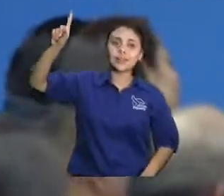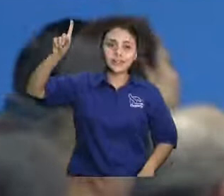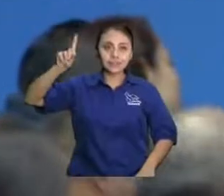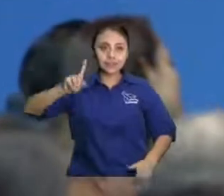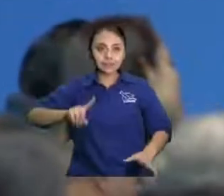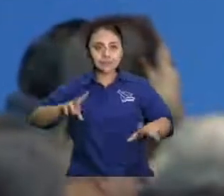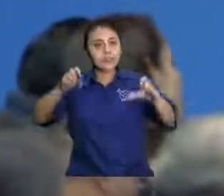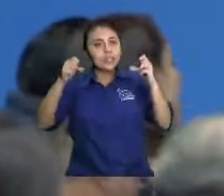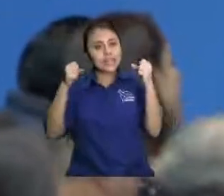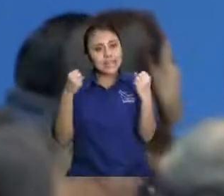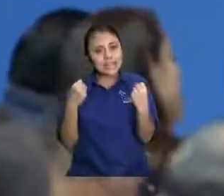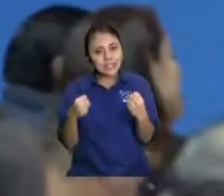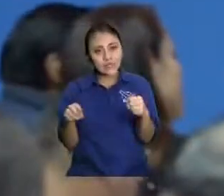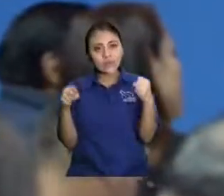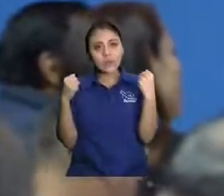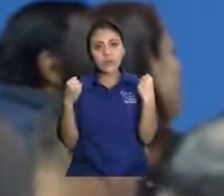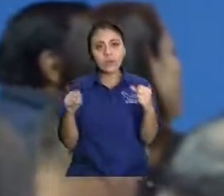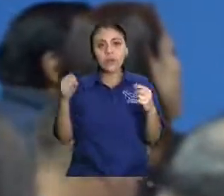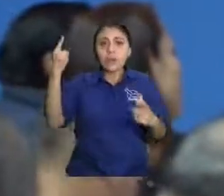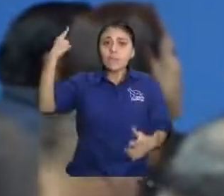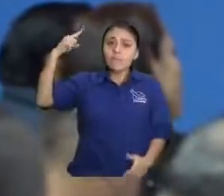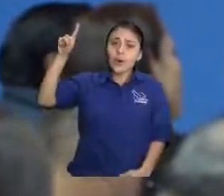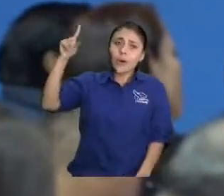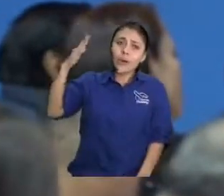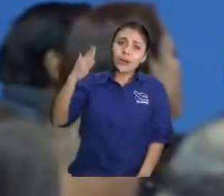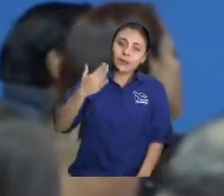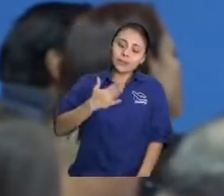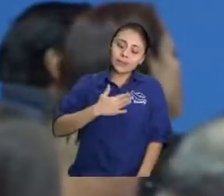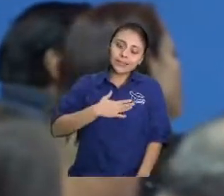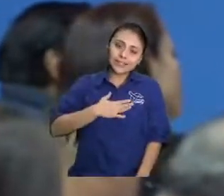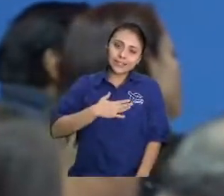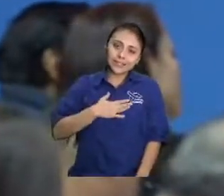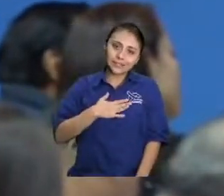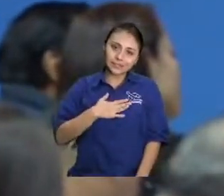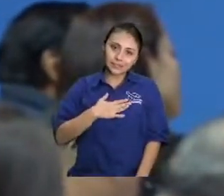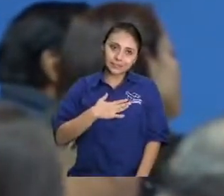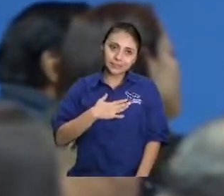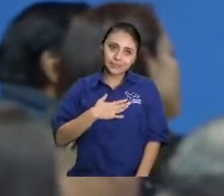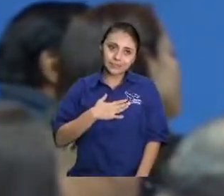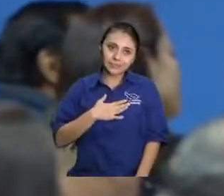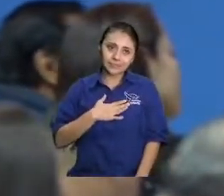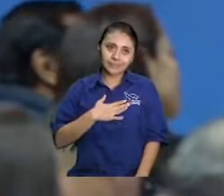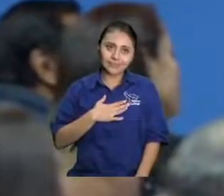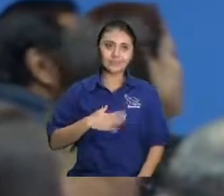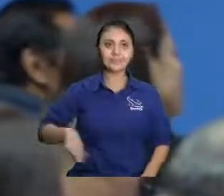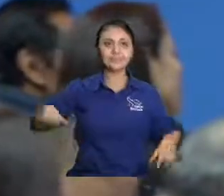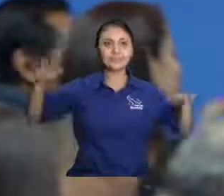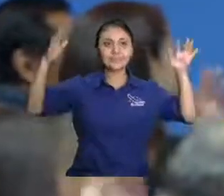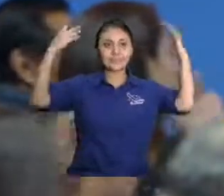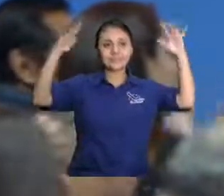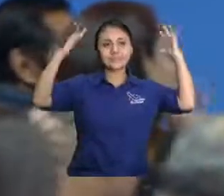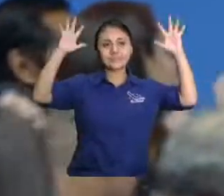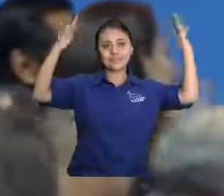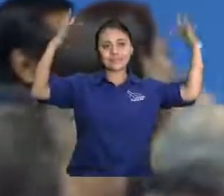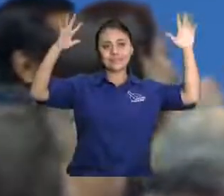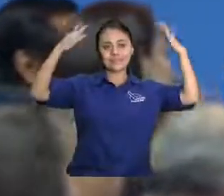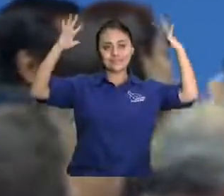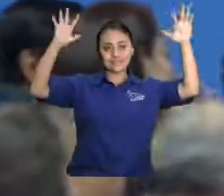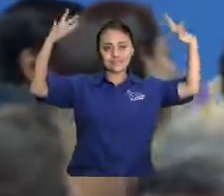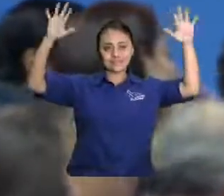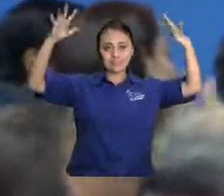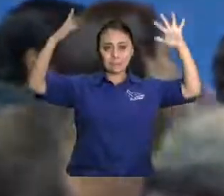Pero Denle un aplauso al Rey bendito.